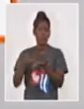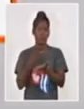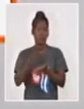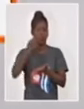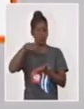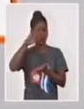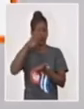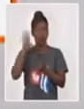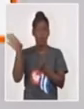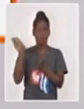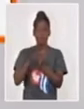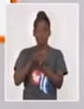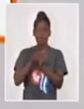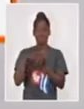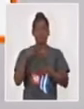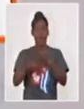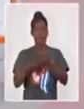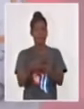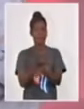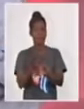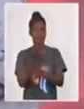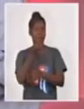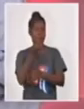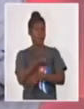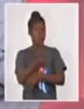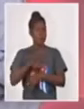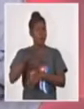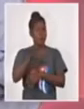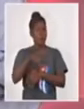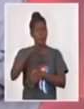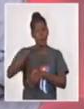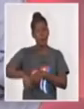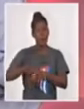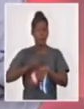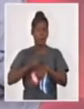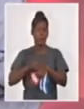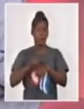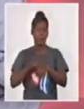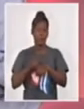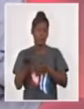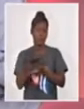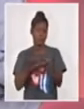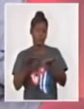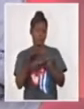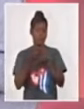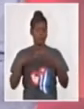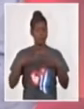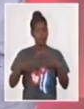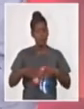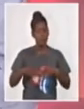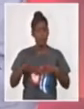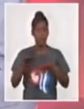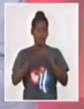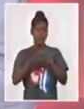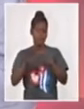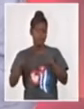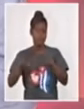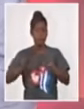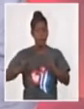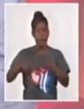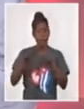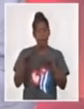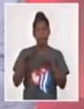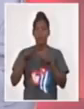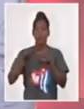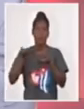tipificada y que hemos implementado para también favorecer que la población